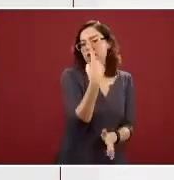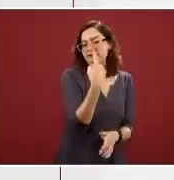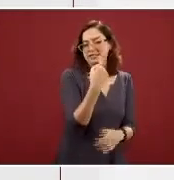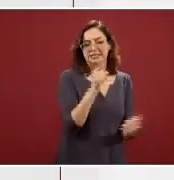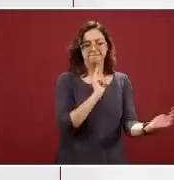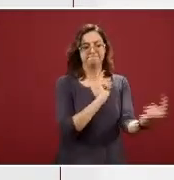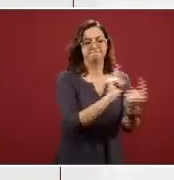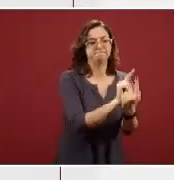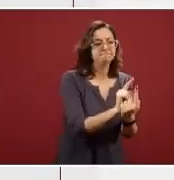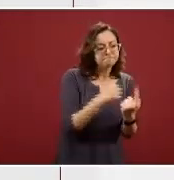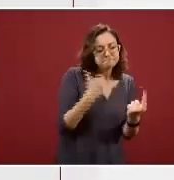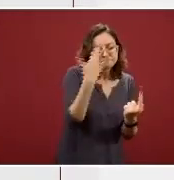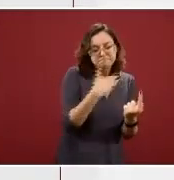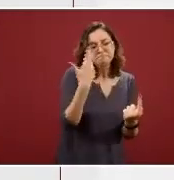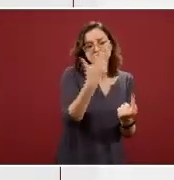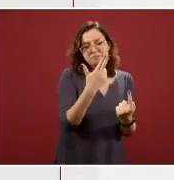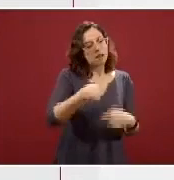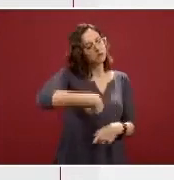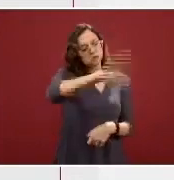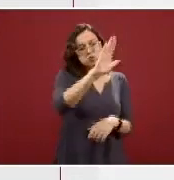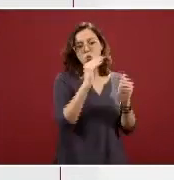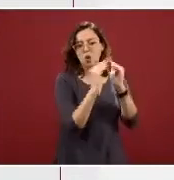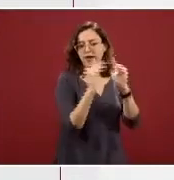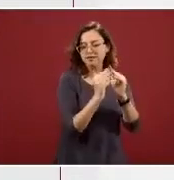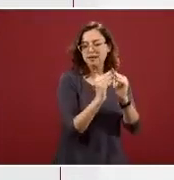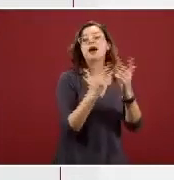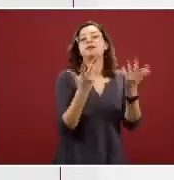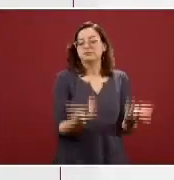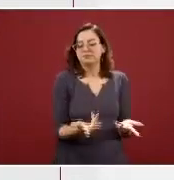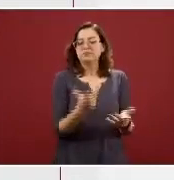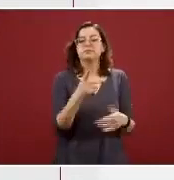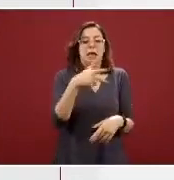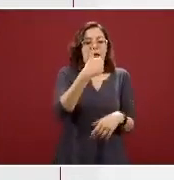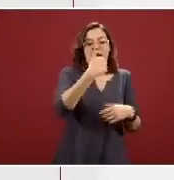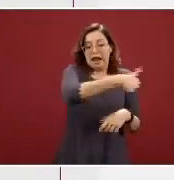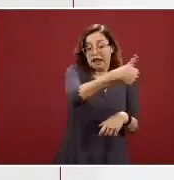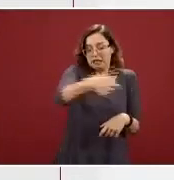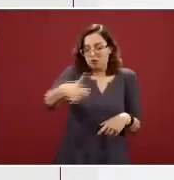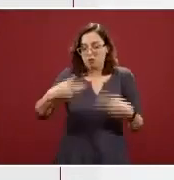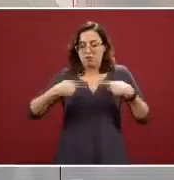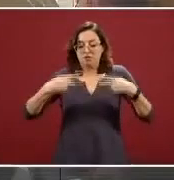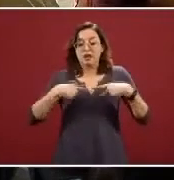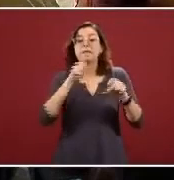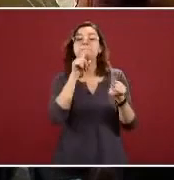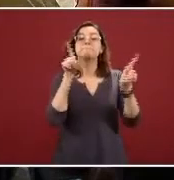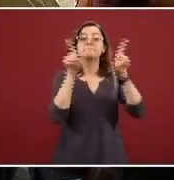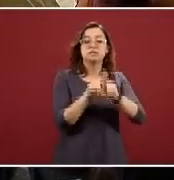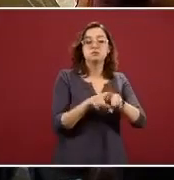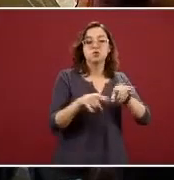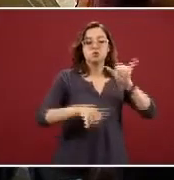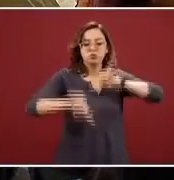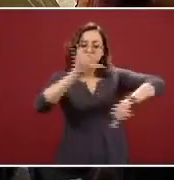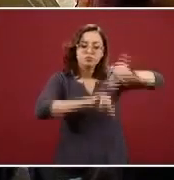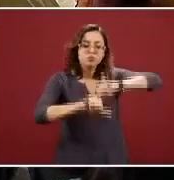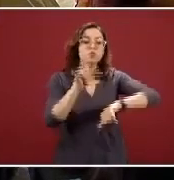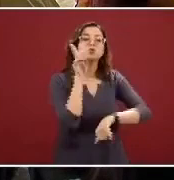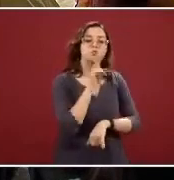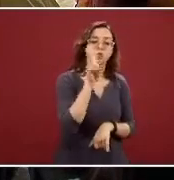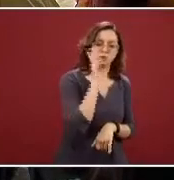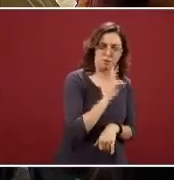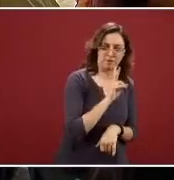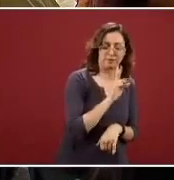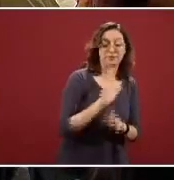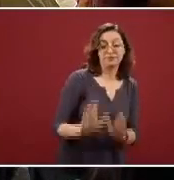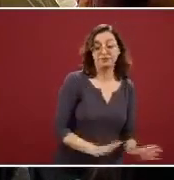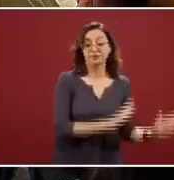personal médico. Estos son insumos de protección personal y también insumos para la toma de muestra. En aquellos pacientes que requieren hospitalización, que